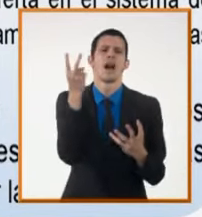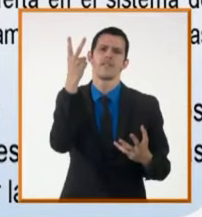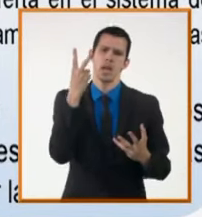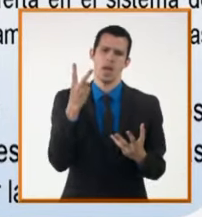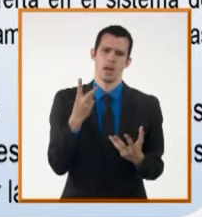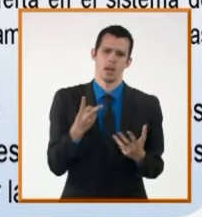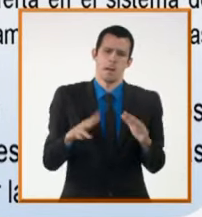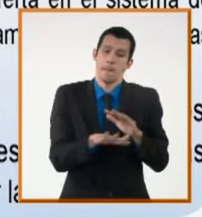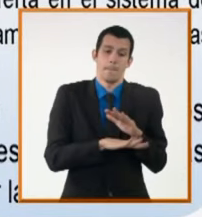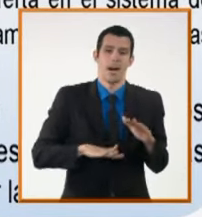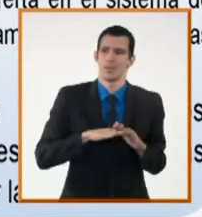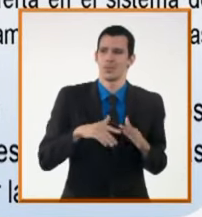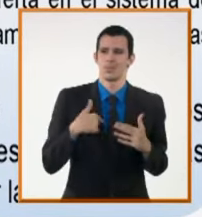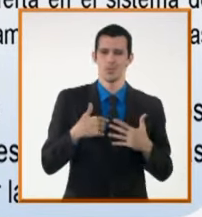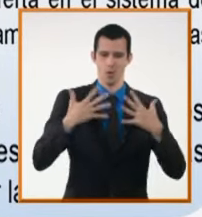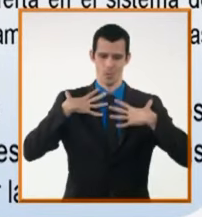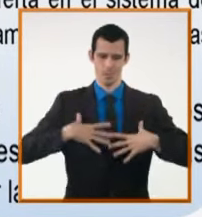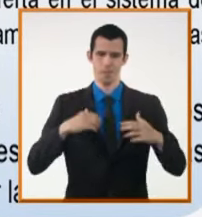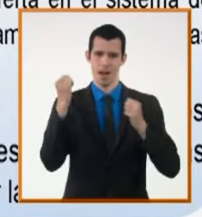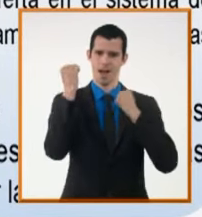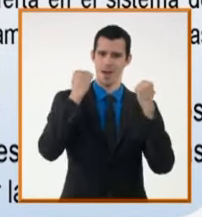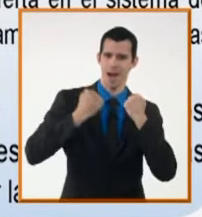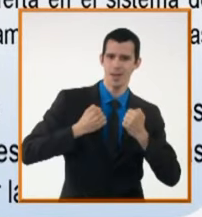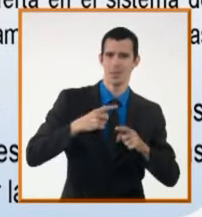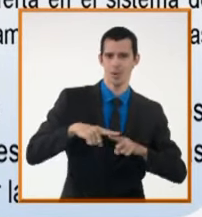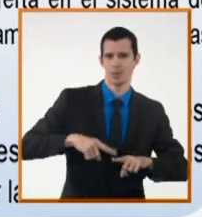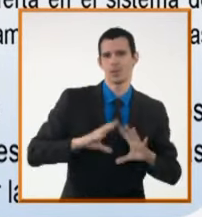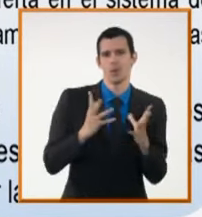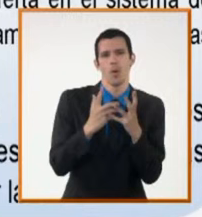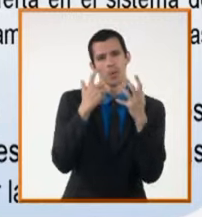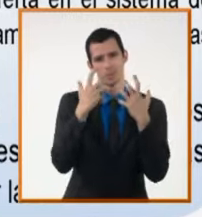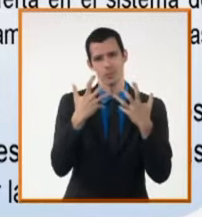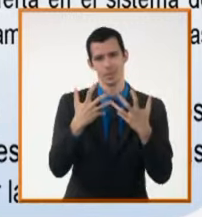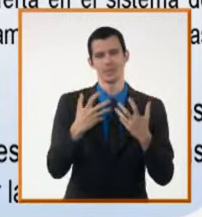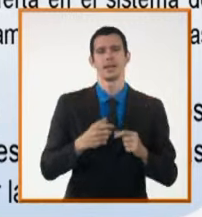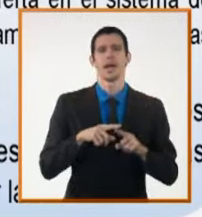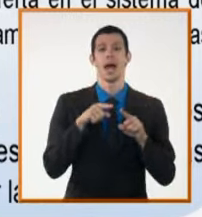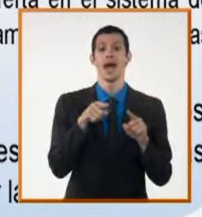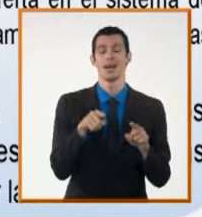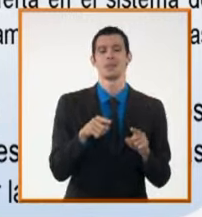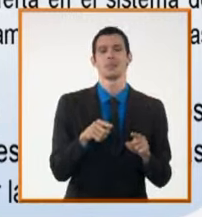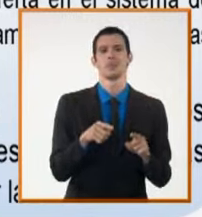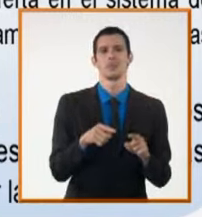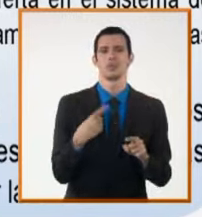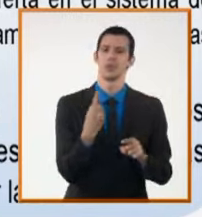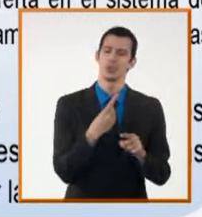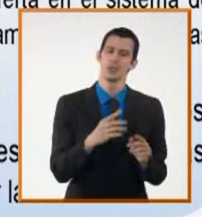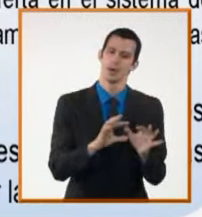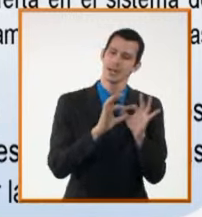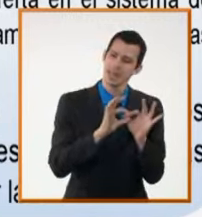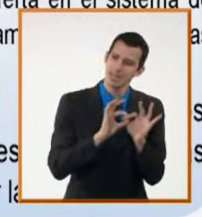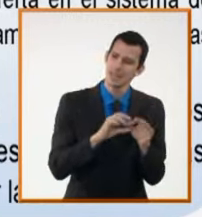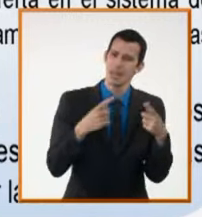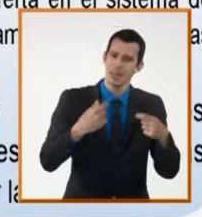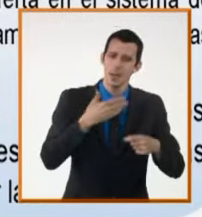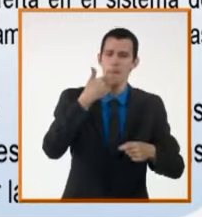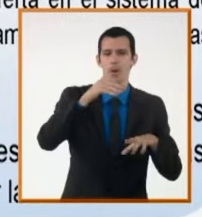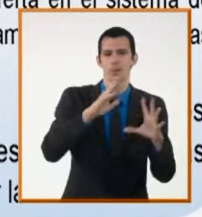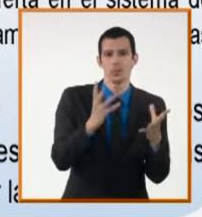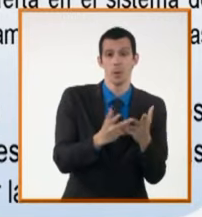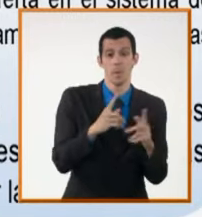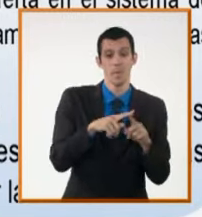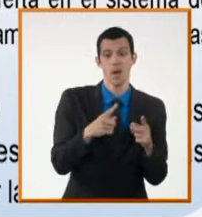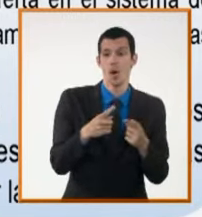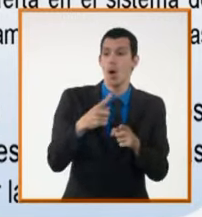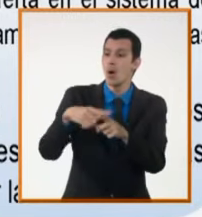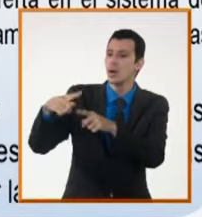de comprar y traer productos para revenderlo a unos precios especulativos en el país.